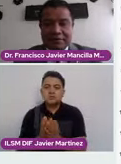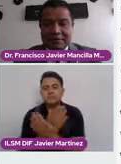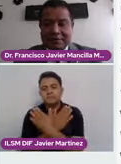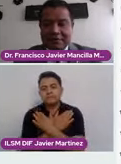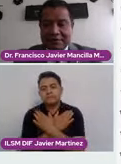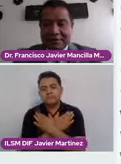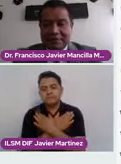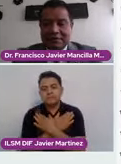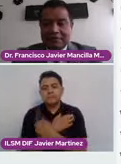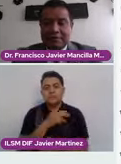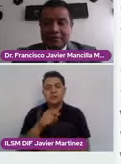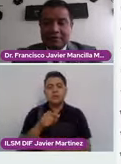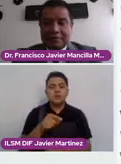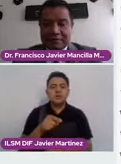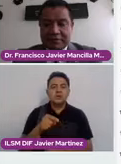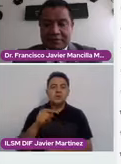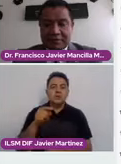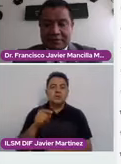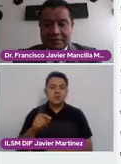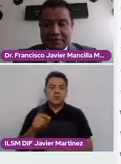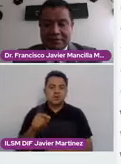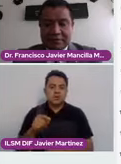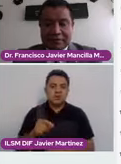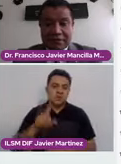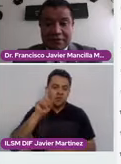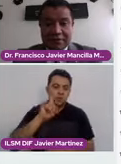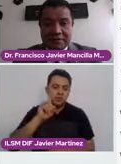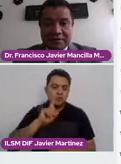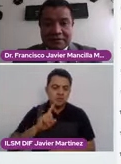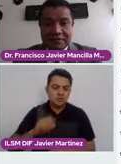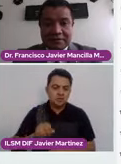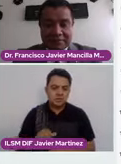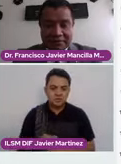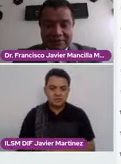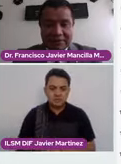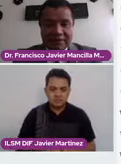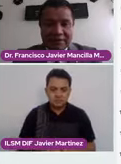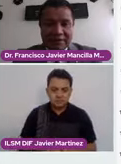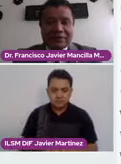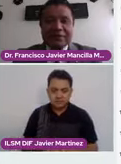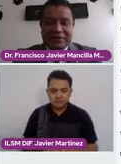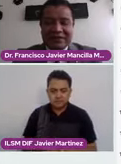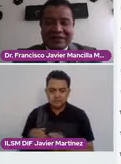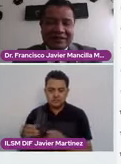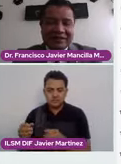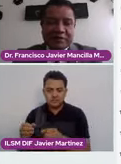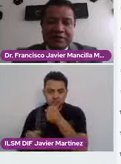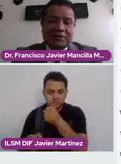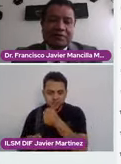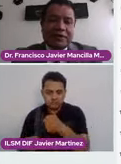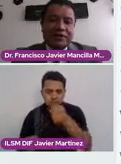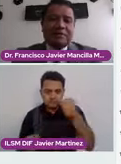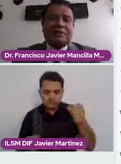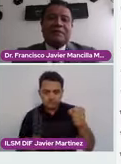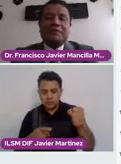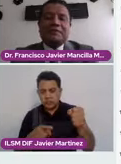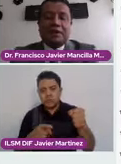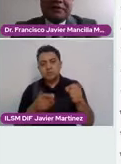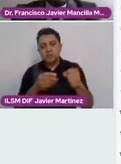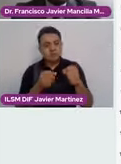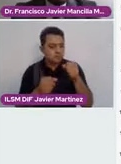Mercado Ramírez, del pleno de este tribunal, y le cedo los micrófonos. Muchas gracias. Bueno,